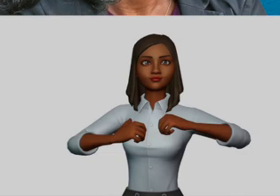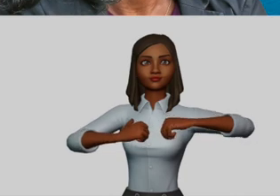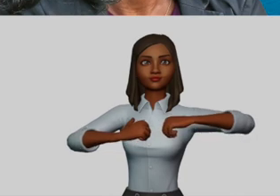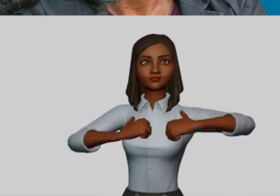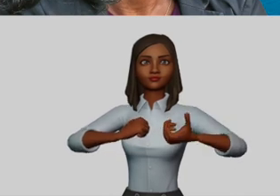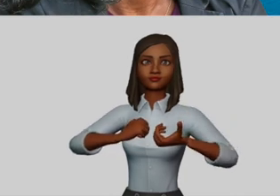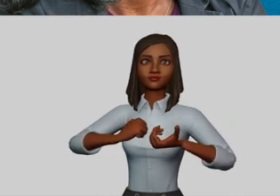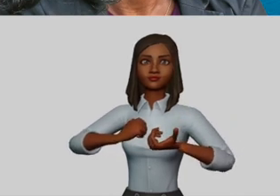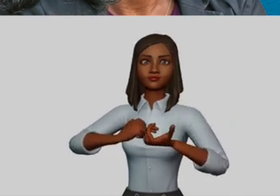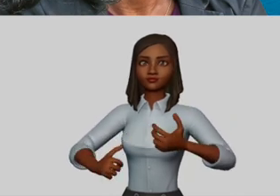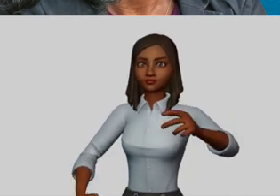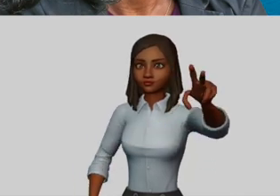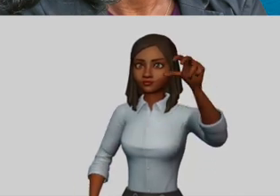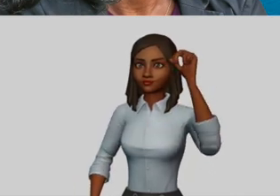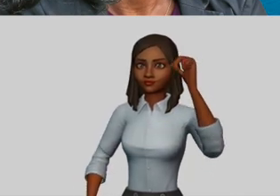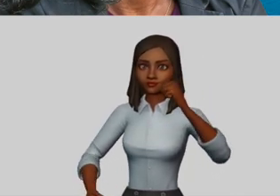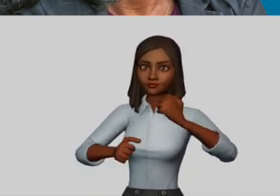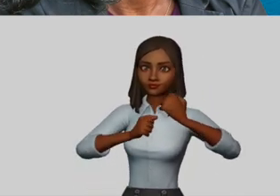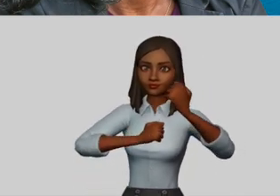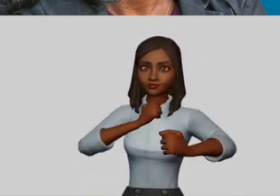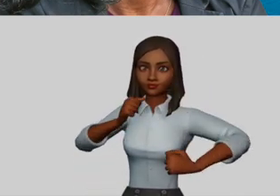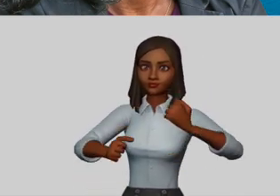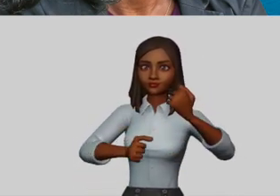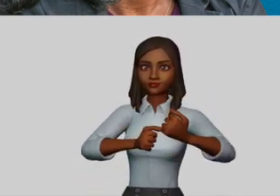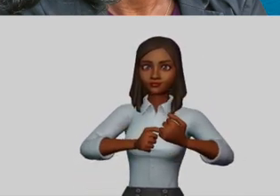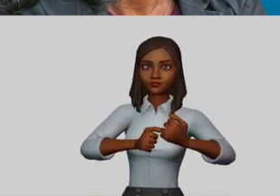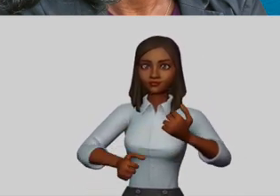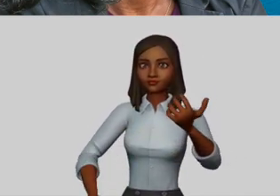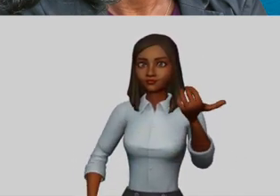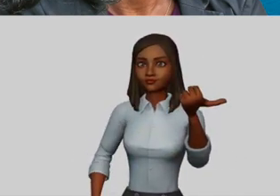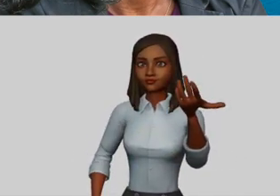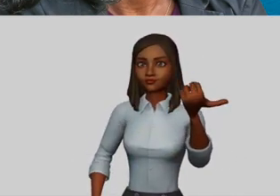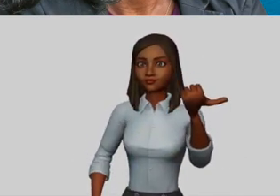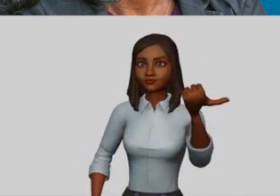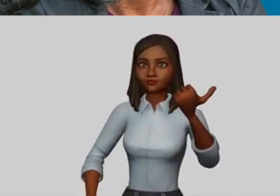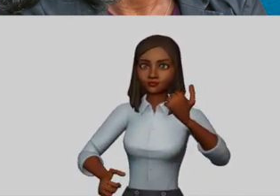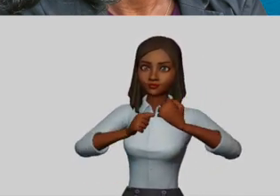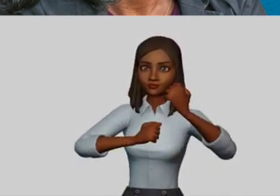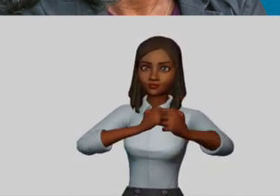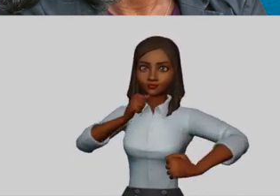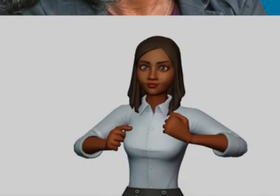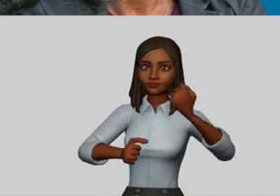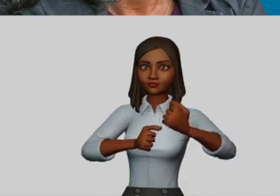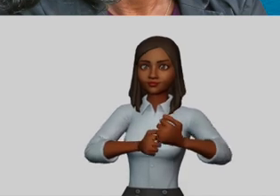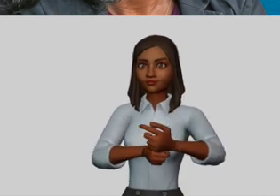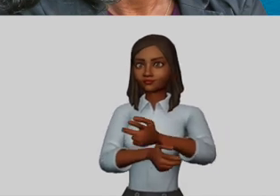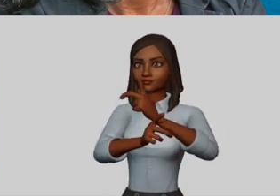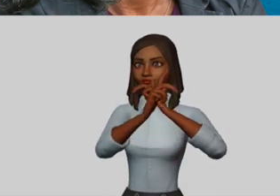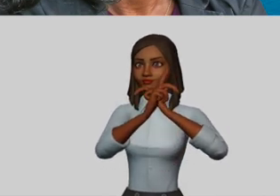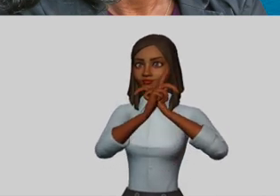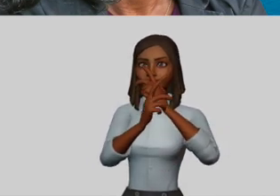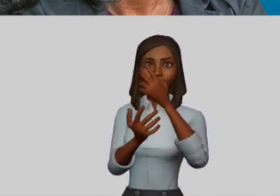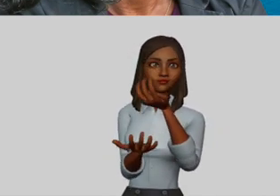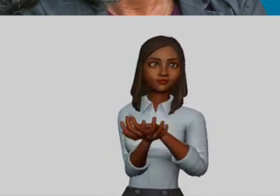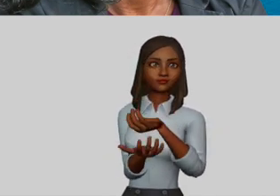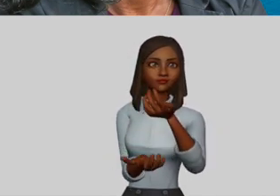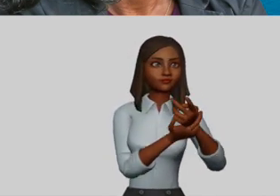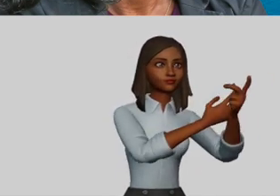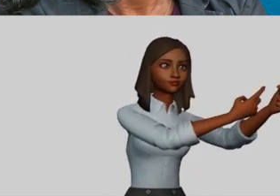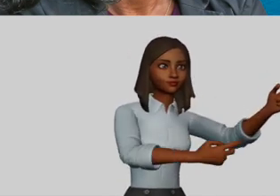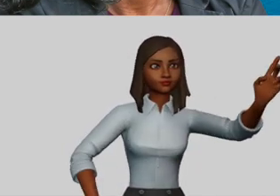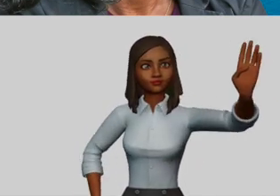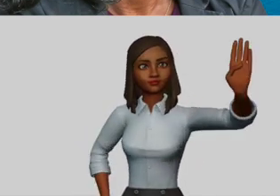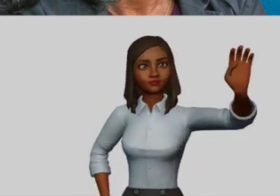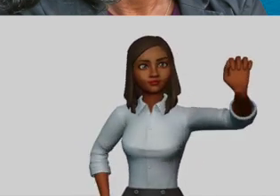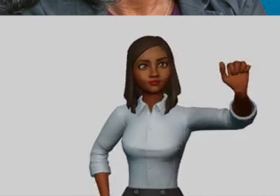discriminaba? O sea, ¿qué tuviste al principio y pudiste hacer algún cambio? Bueno, de